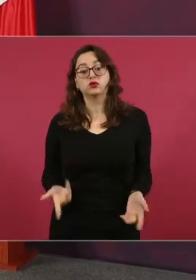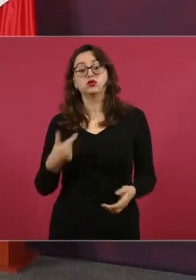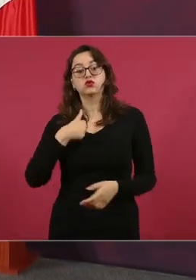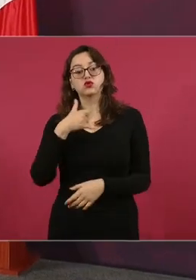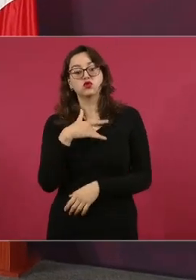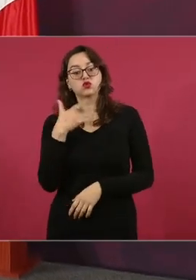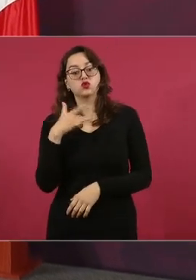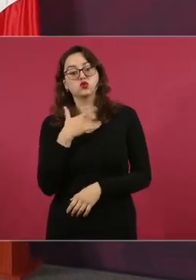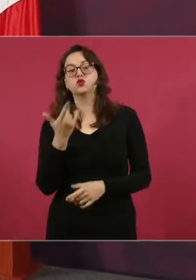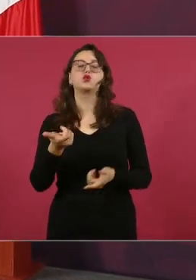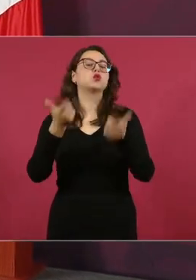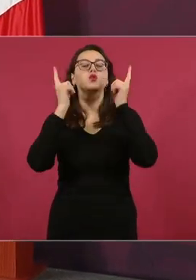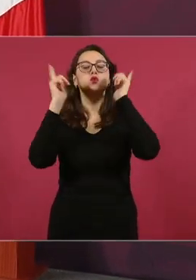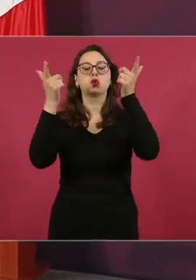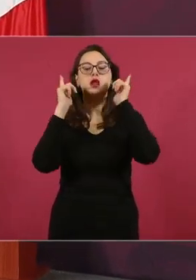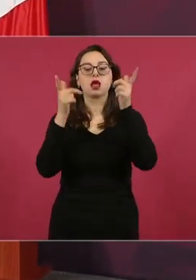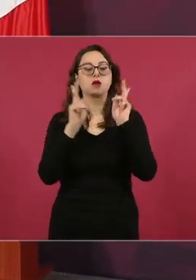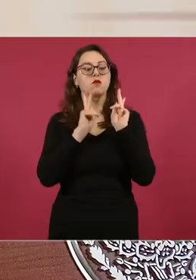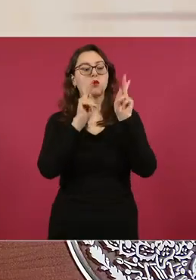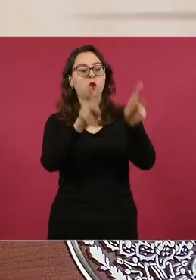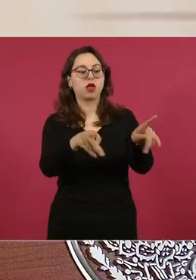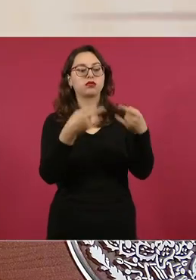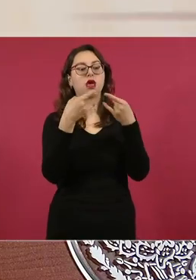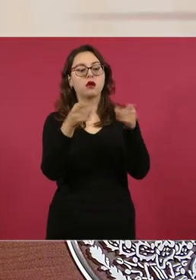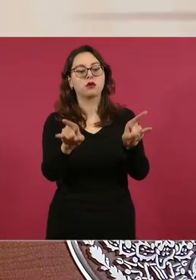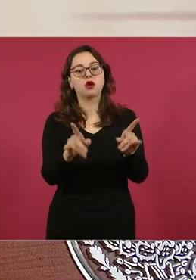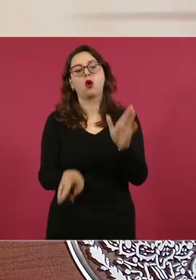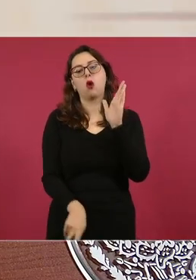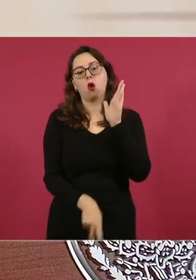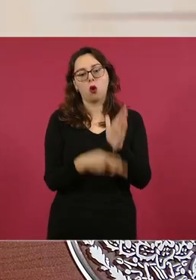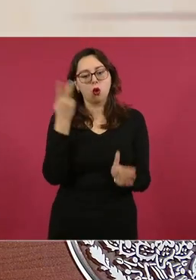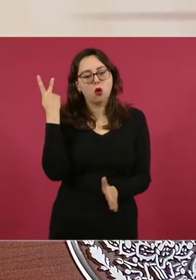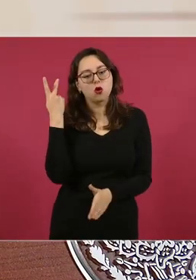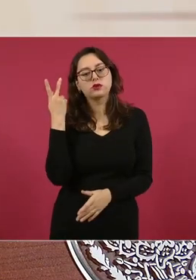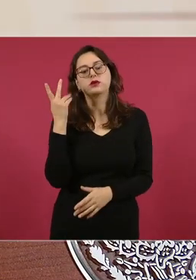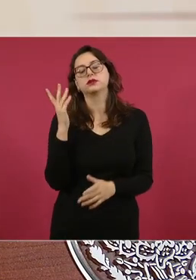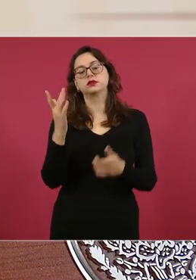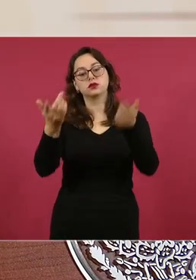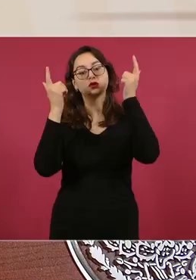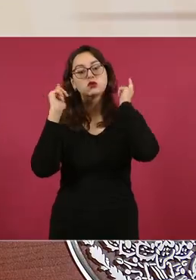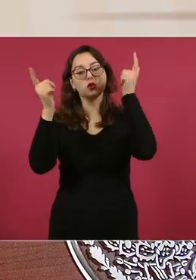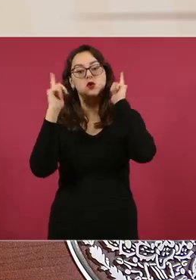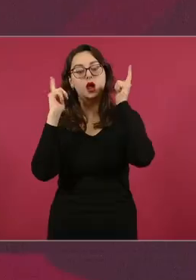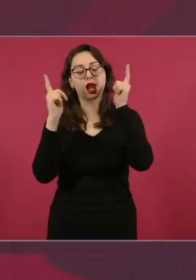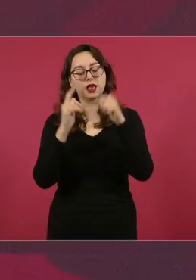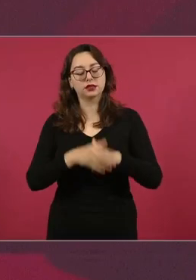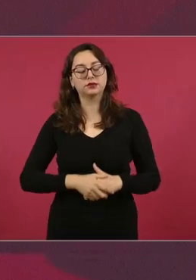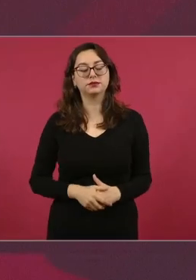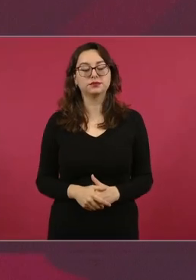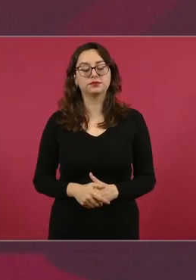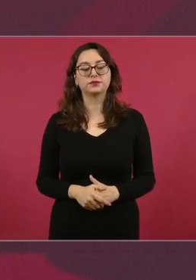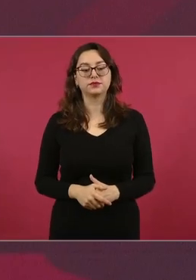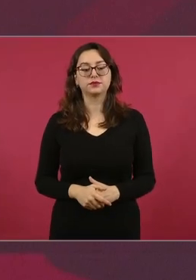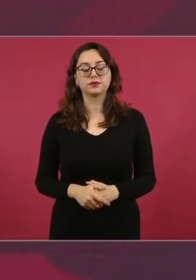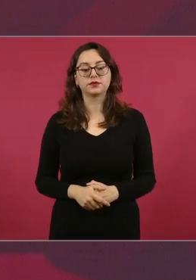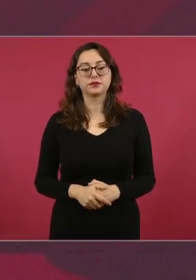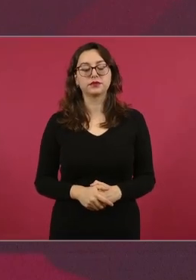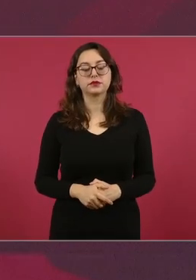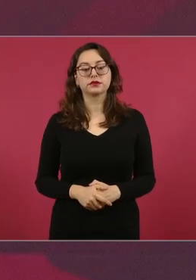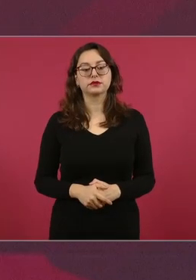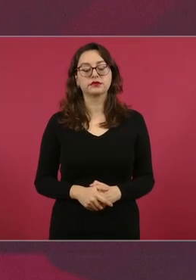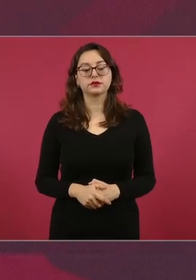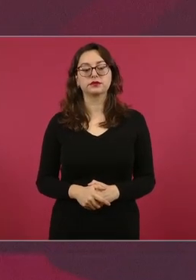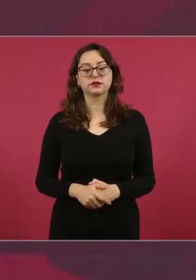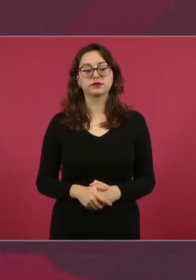pronto se normalice la situación de los puentes, de los